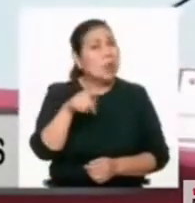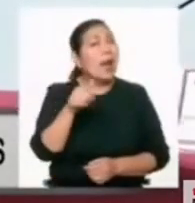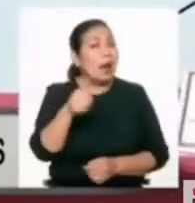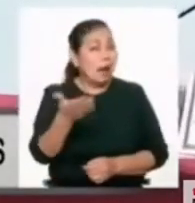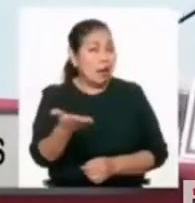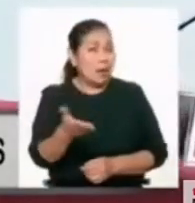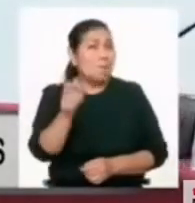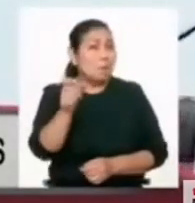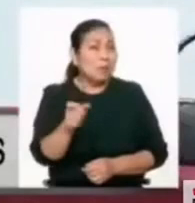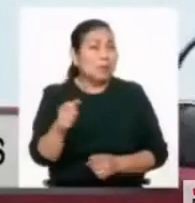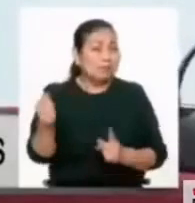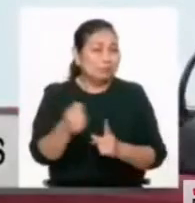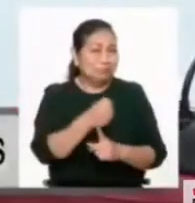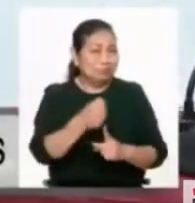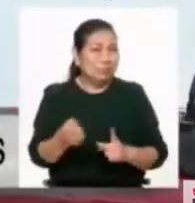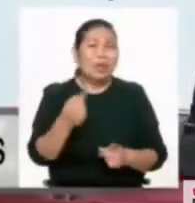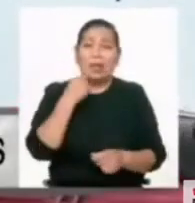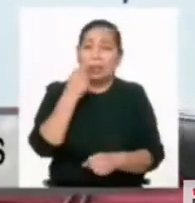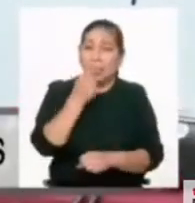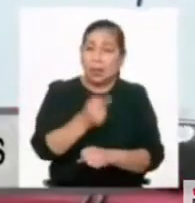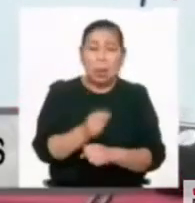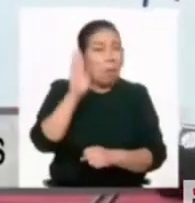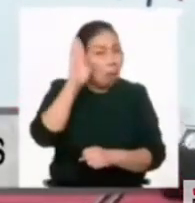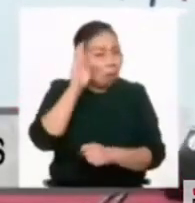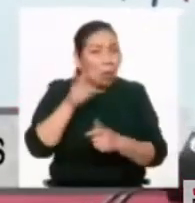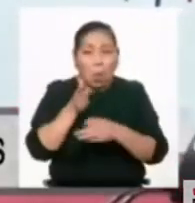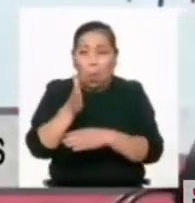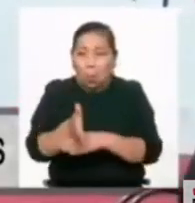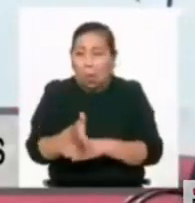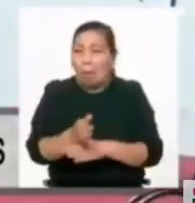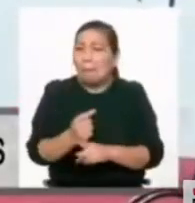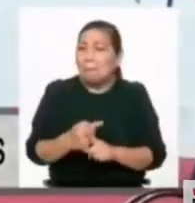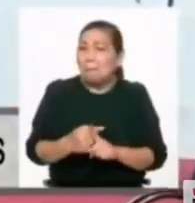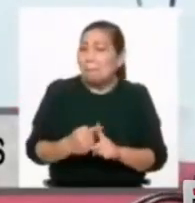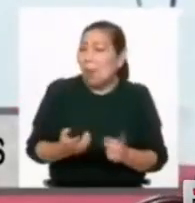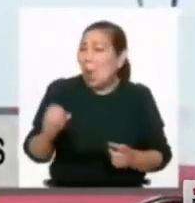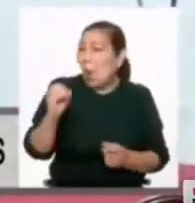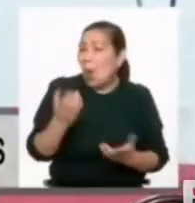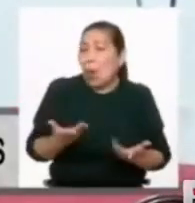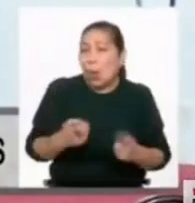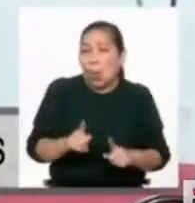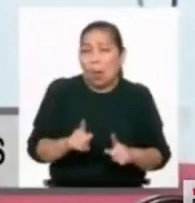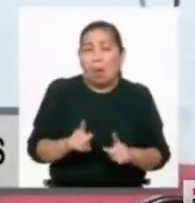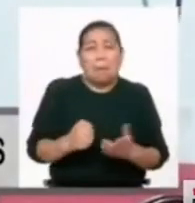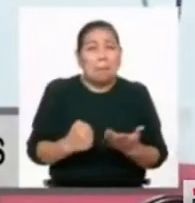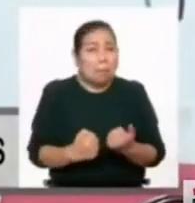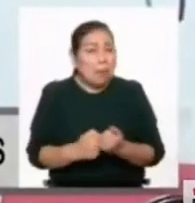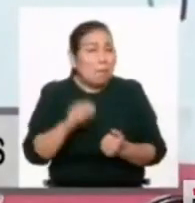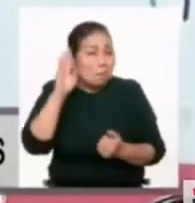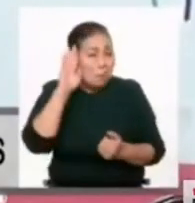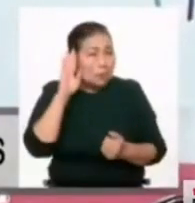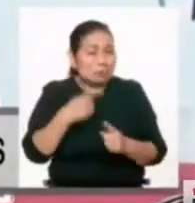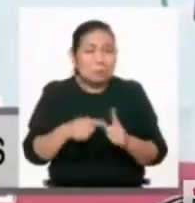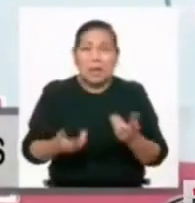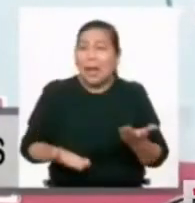Hay personas que son agredidas, que van a denunciar a la policía, no son atendidas, o incluso son atendidas en la